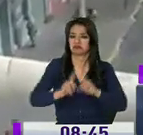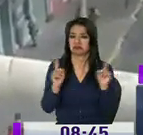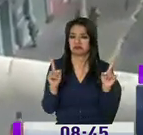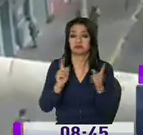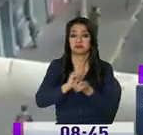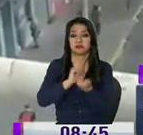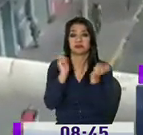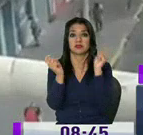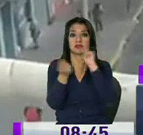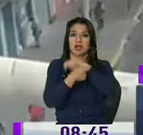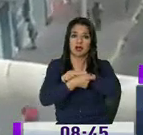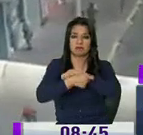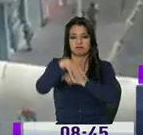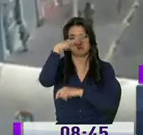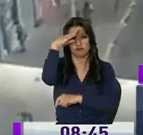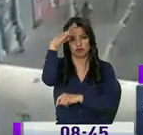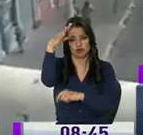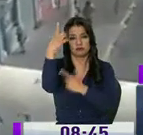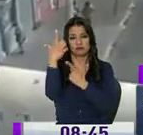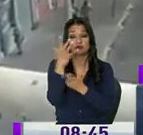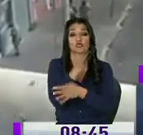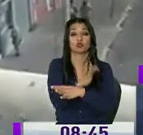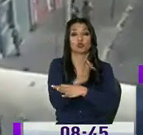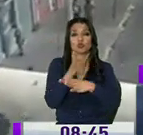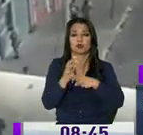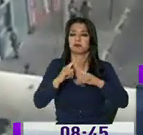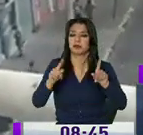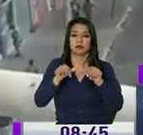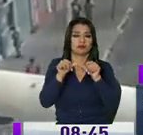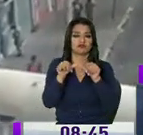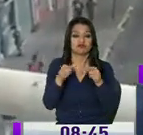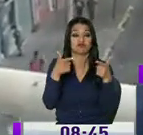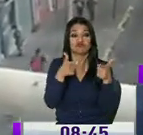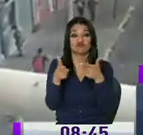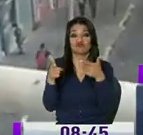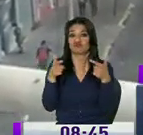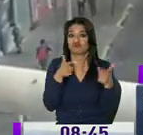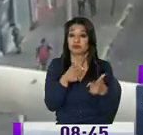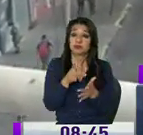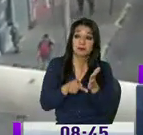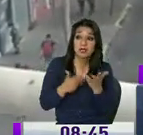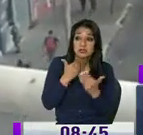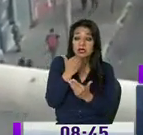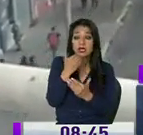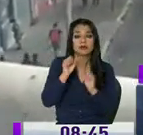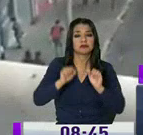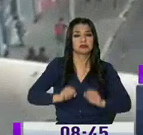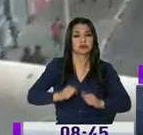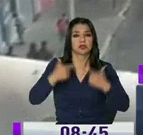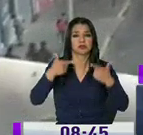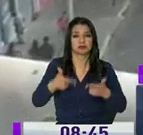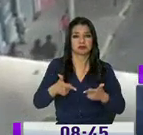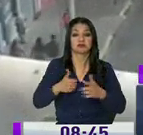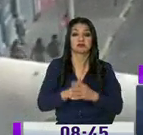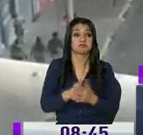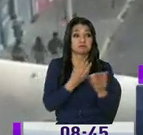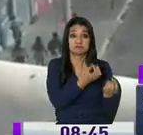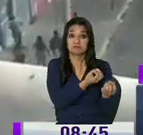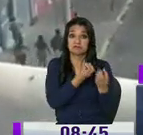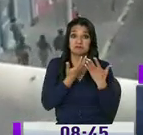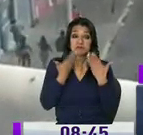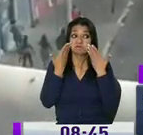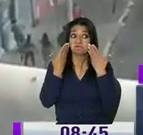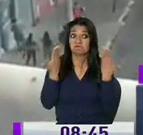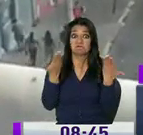de personal, pero se mantienen ellos acá vigilantes a lo que pueda suceder, porque no tenemos conocimiento cuál va a